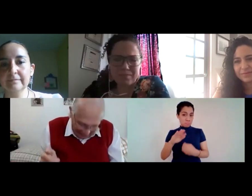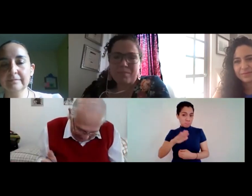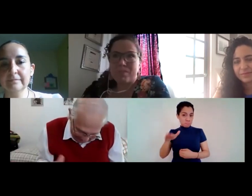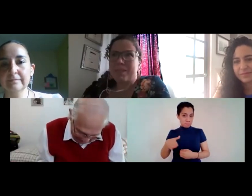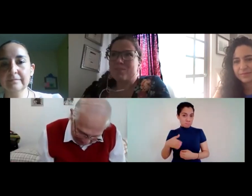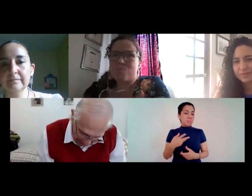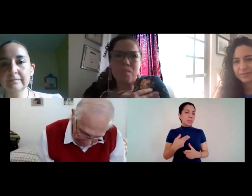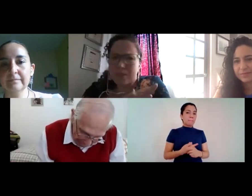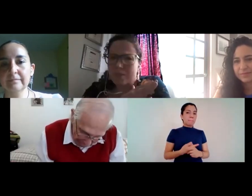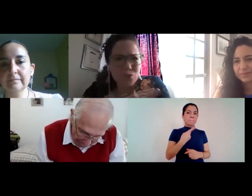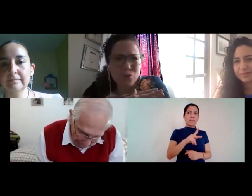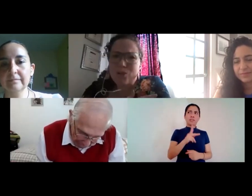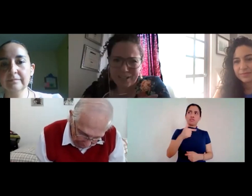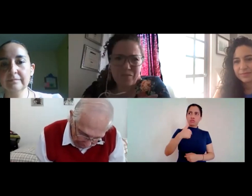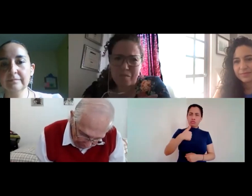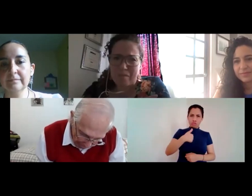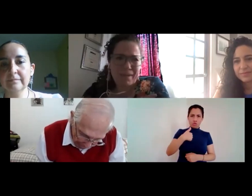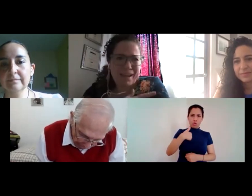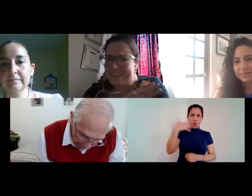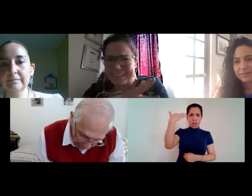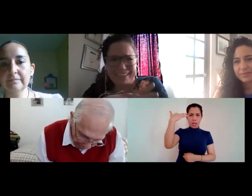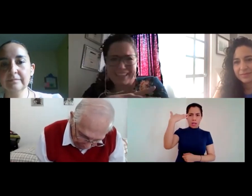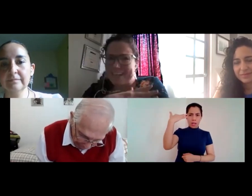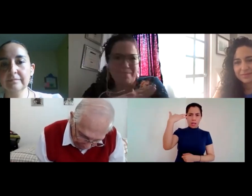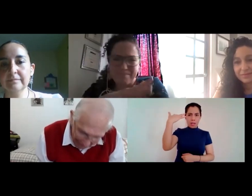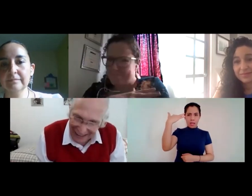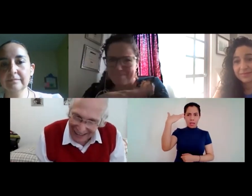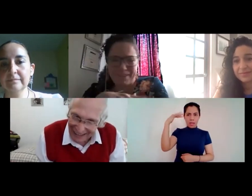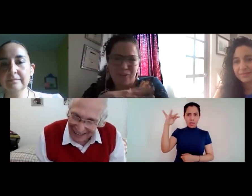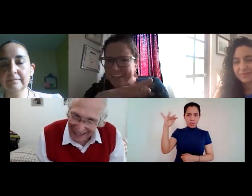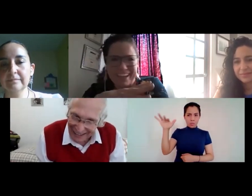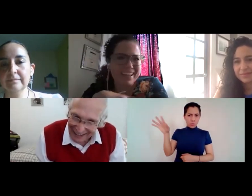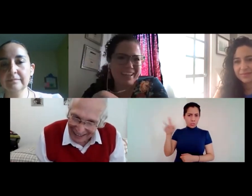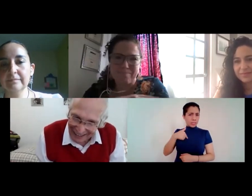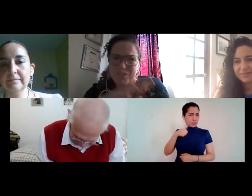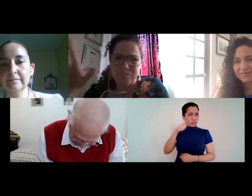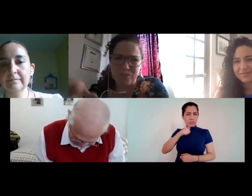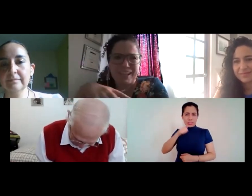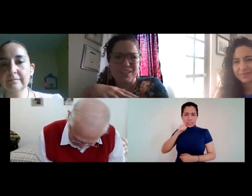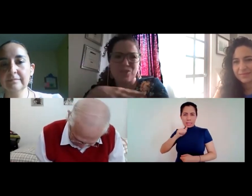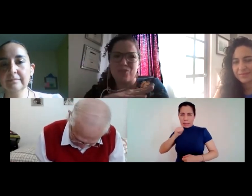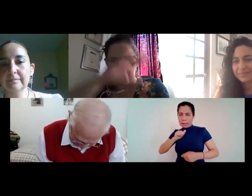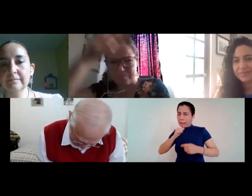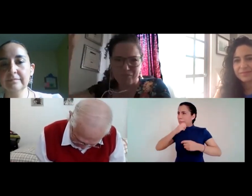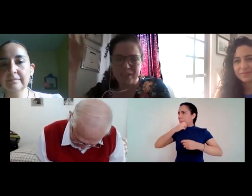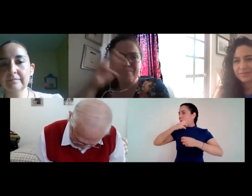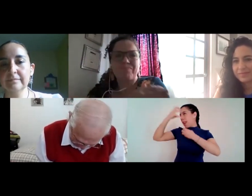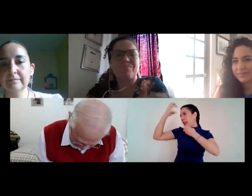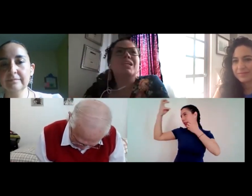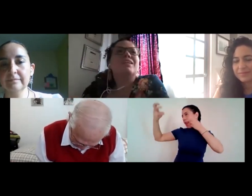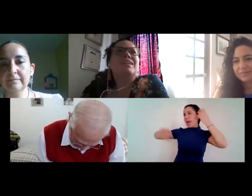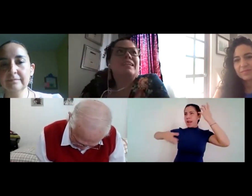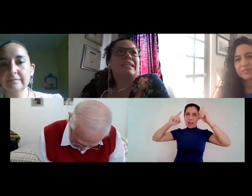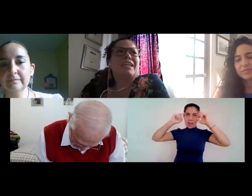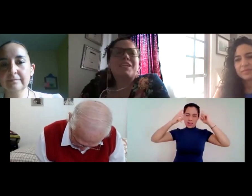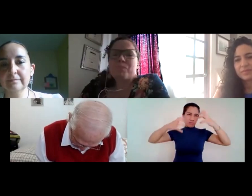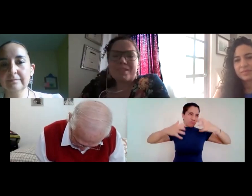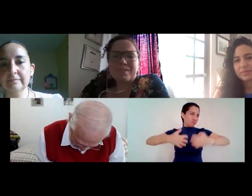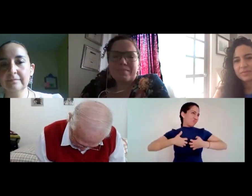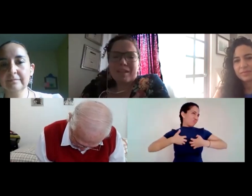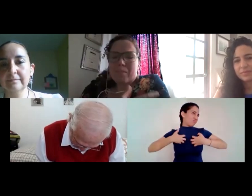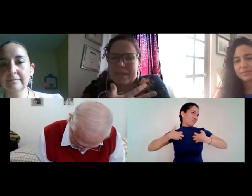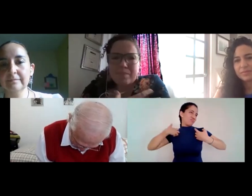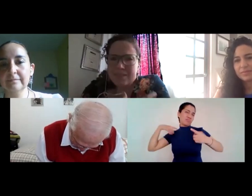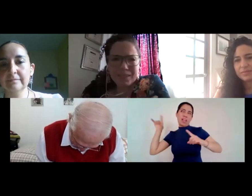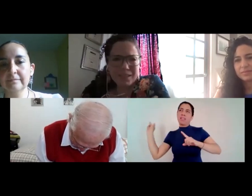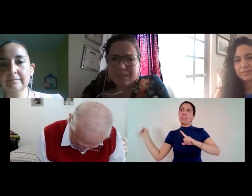peleé más bien me porté muy grosera con mi papá le grité me enojé di un portazo me fui y después